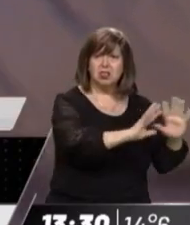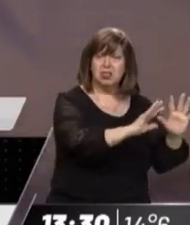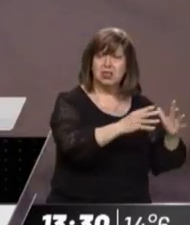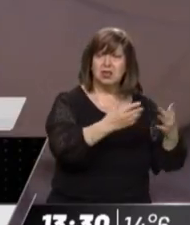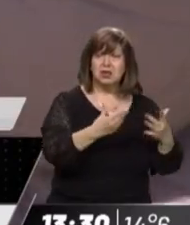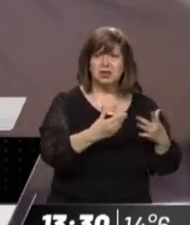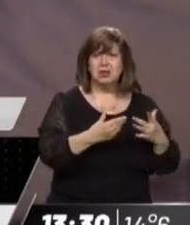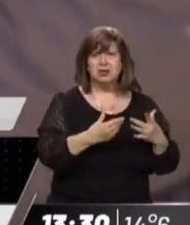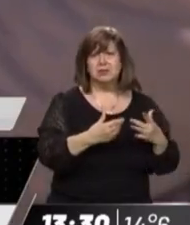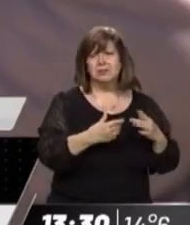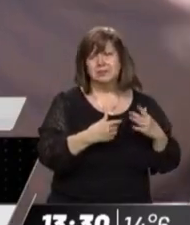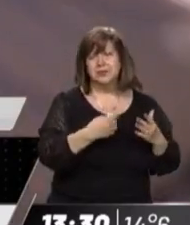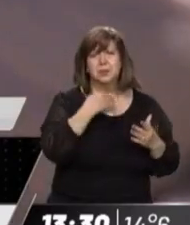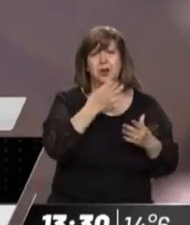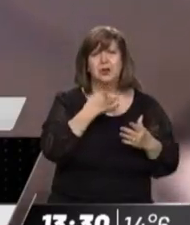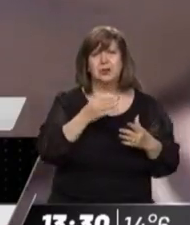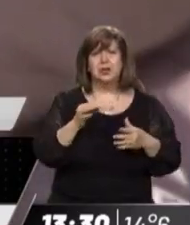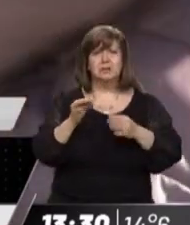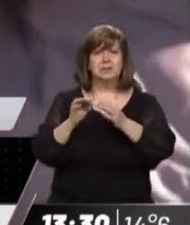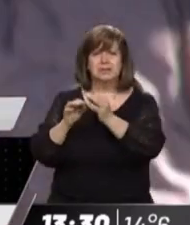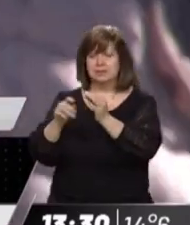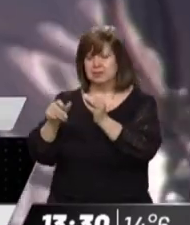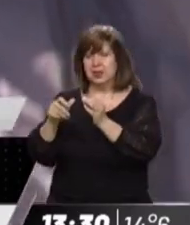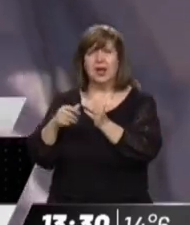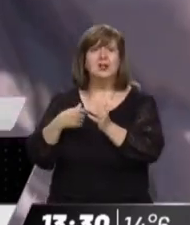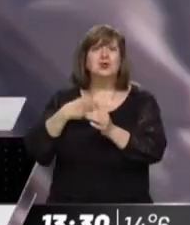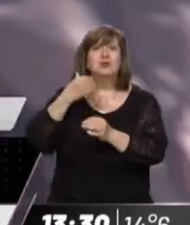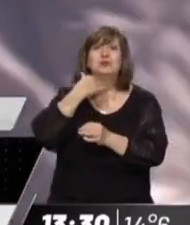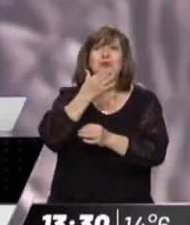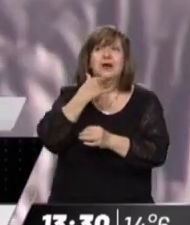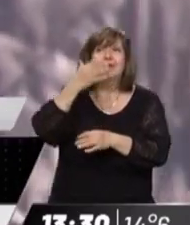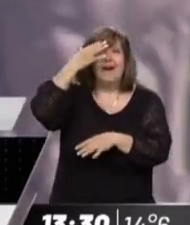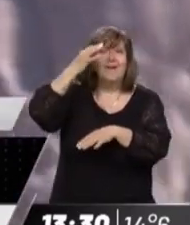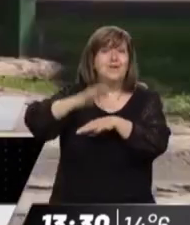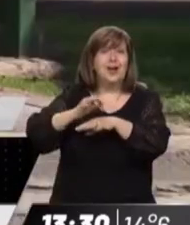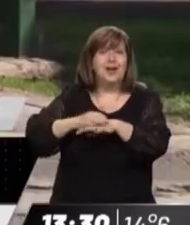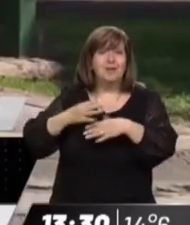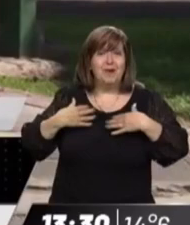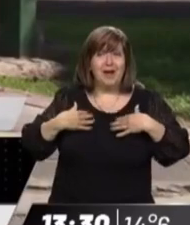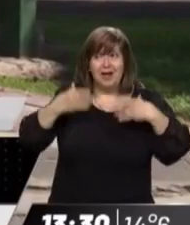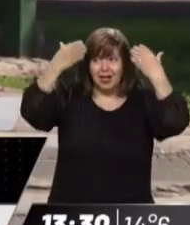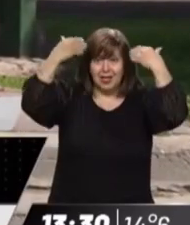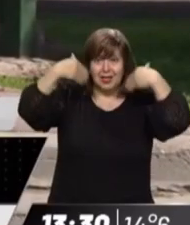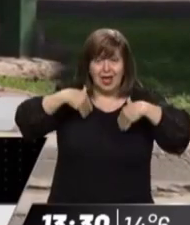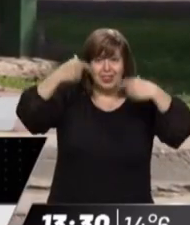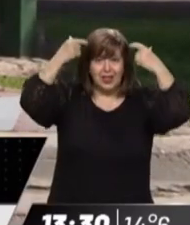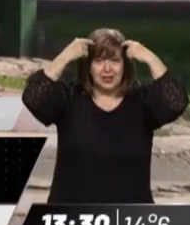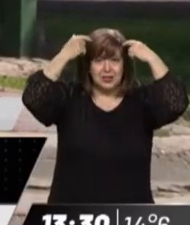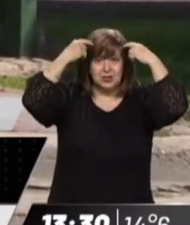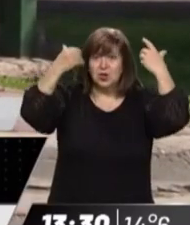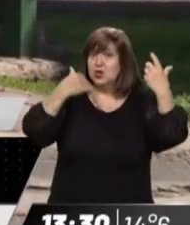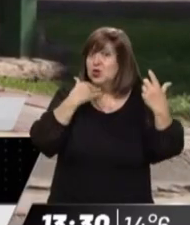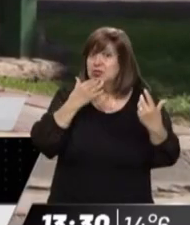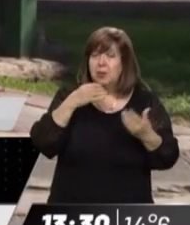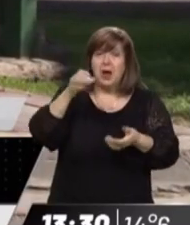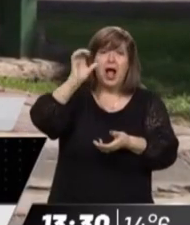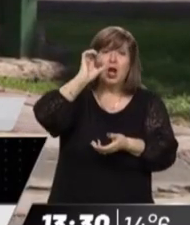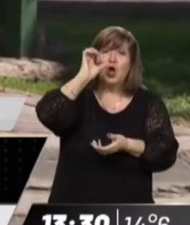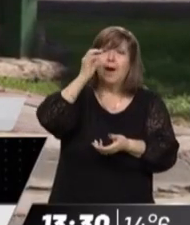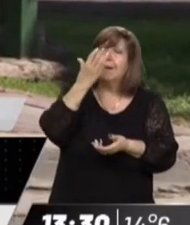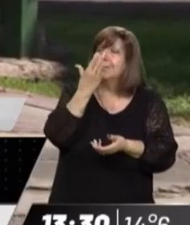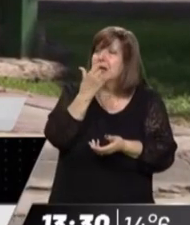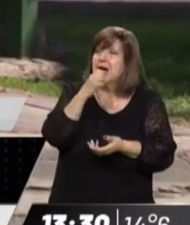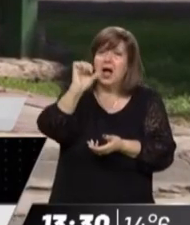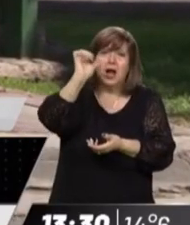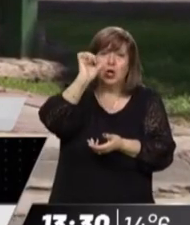volví a drogar. No me daba cuenta que estaba enferma, porque la droga es una enfermedad. Al ser alcohólico y drogadicto es una